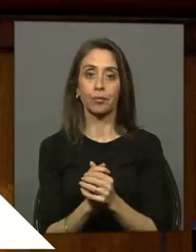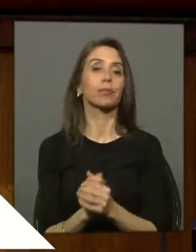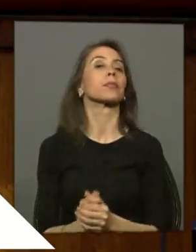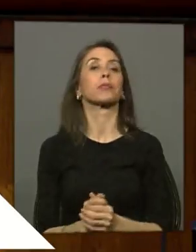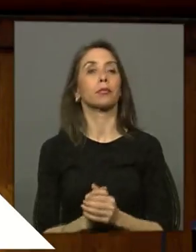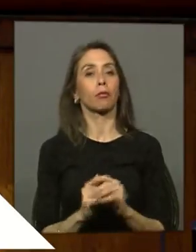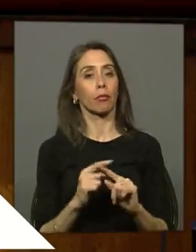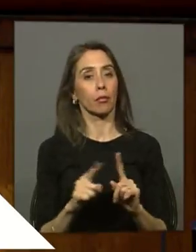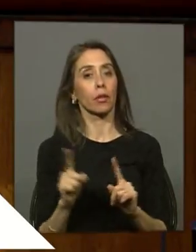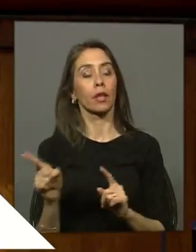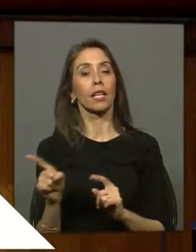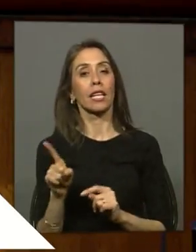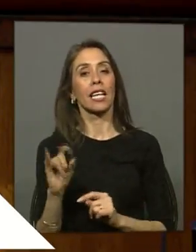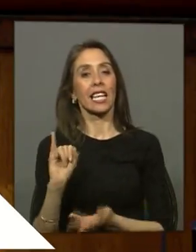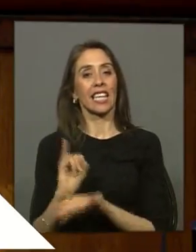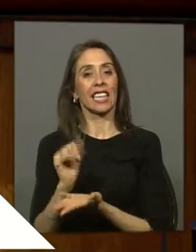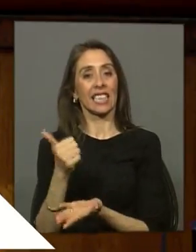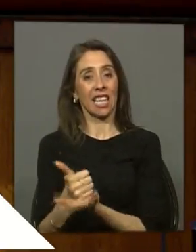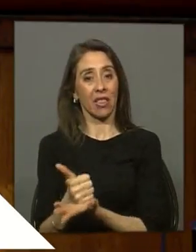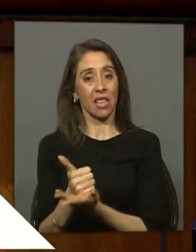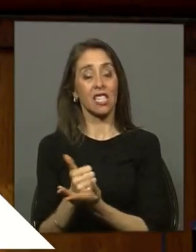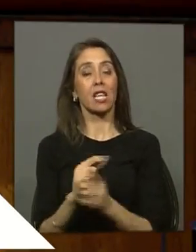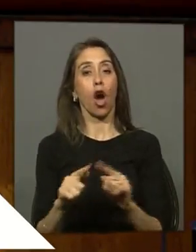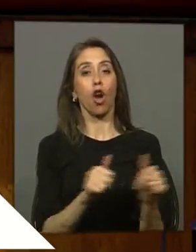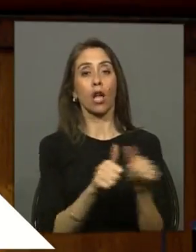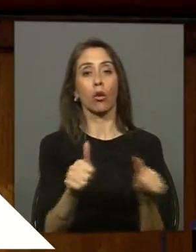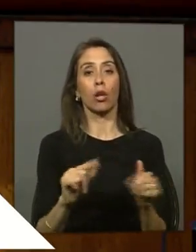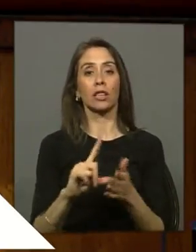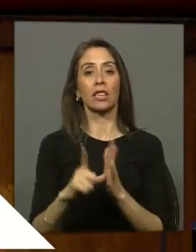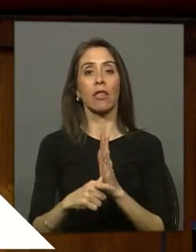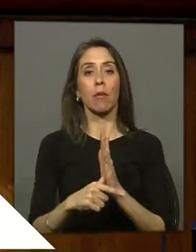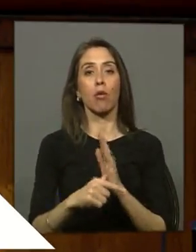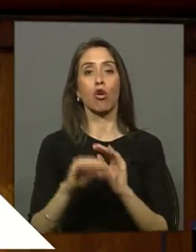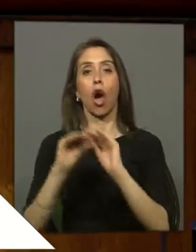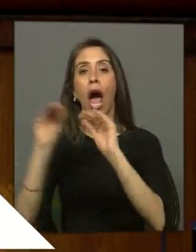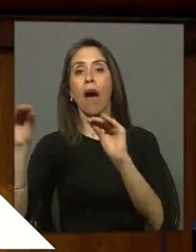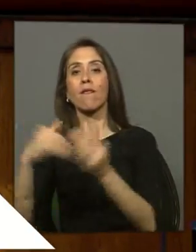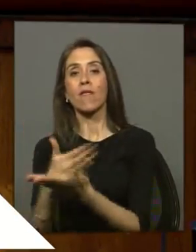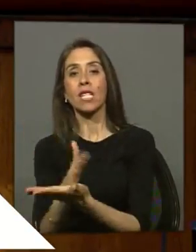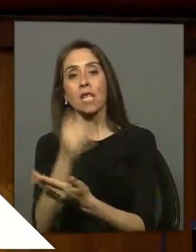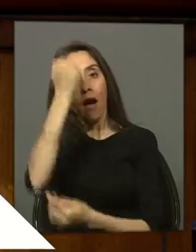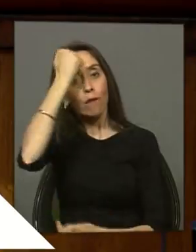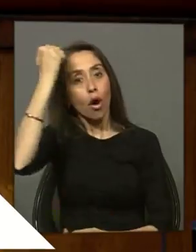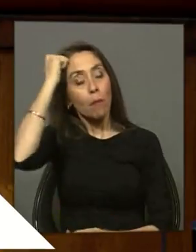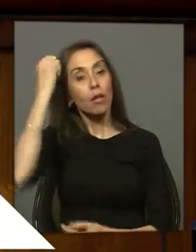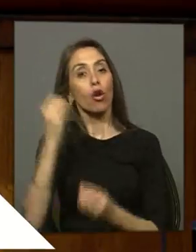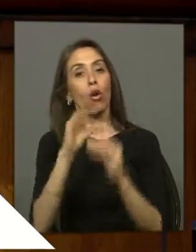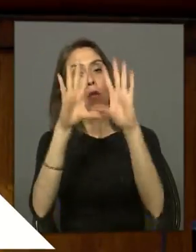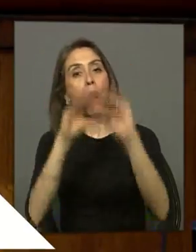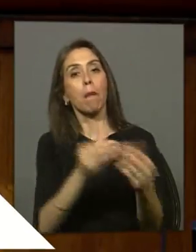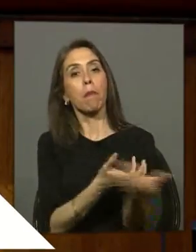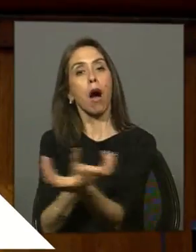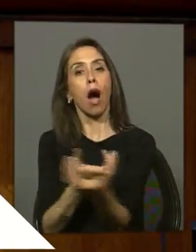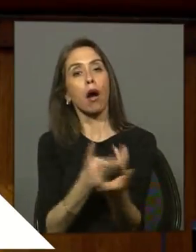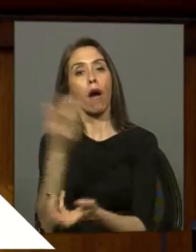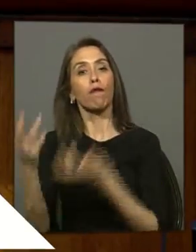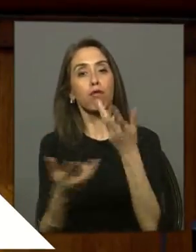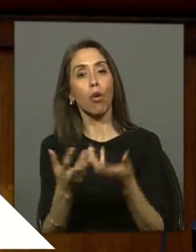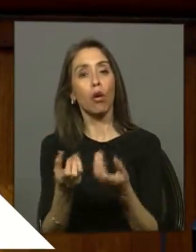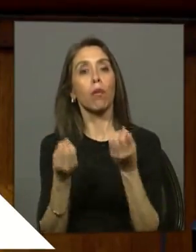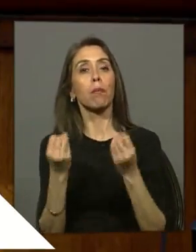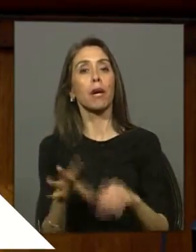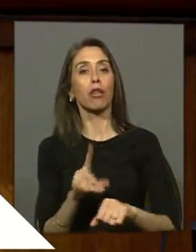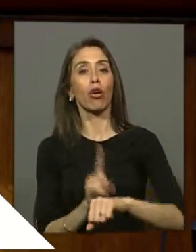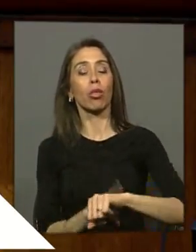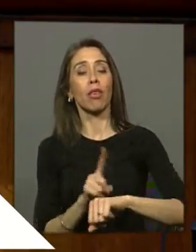incendio hubo demora de parte de la intendencia y demás autoridades competentes en concordar con bomberos las medidas urgentes para atacar el siniestro lo que significó que se perdiera tiempo